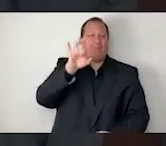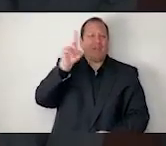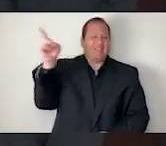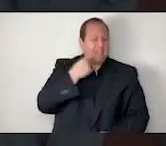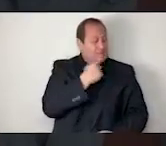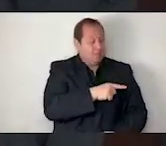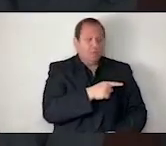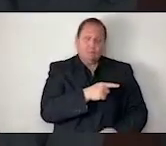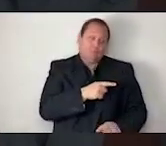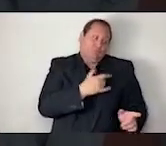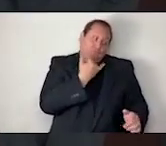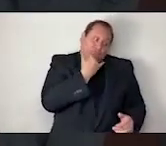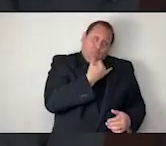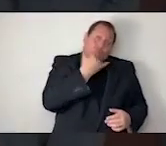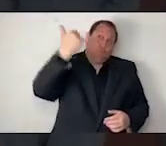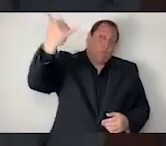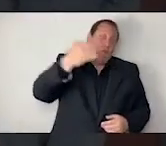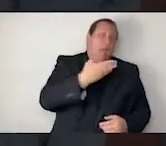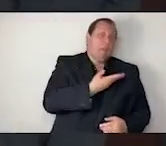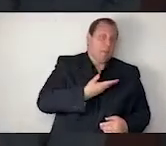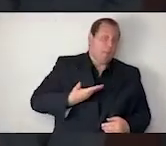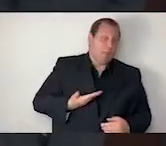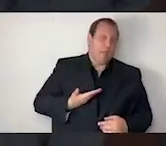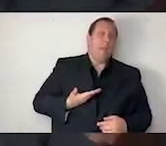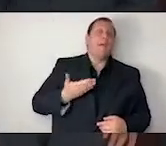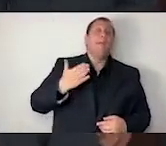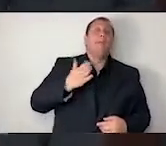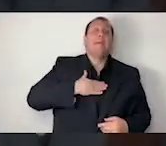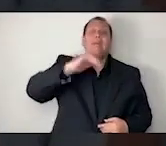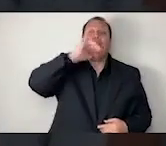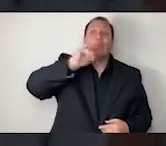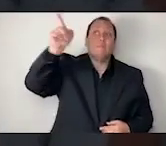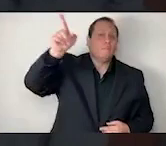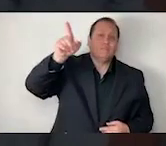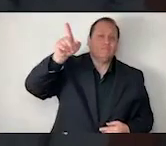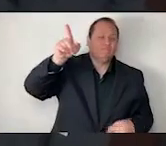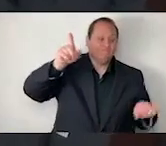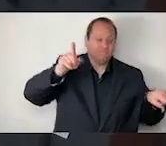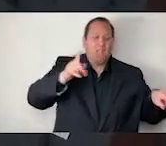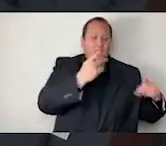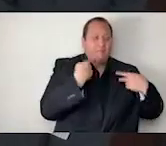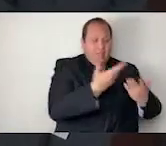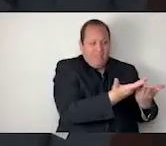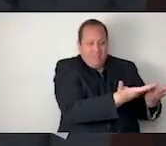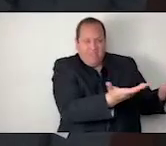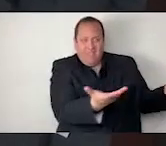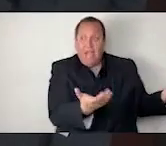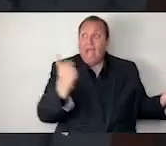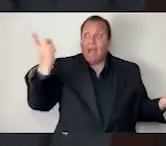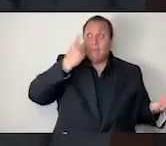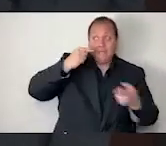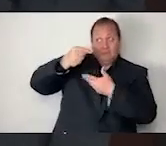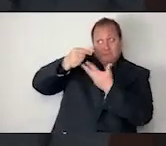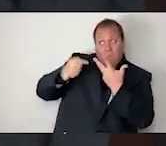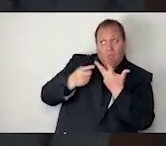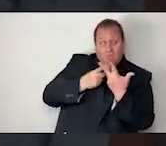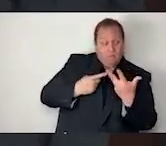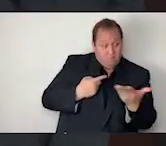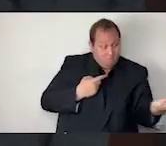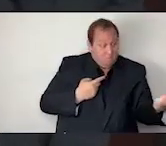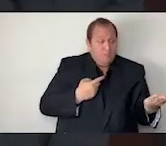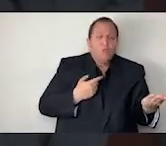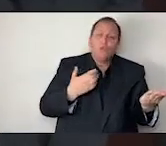presidente pero mi jefe es el pueblo y a mí me están diciendo que debo de ser esto y ese es ese es mi compromiso